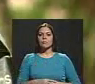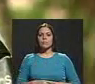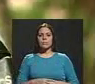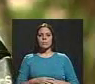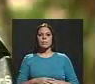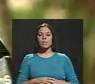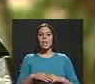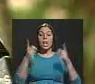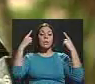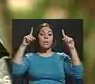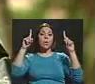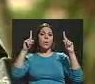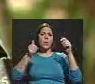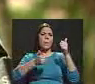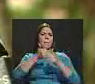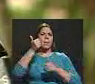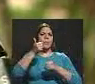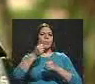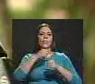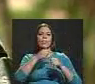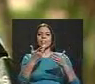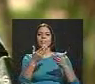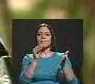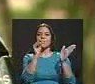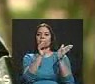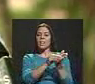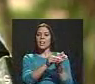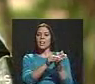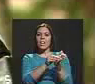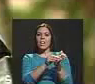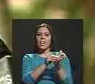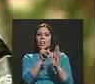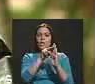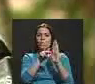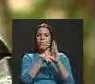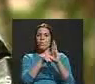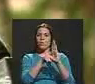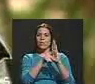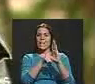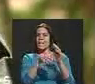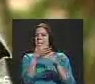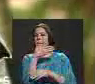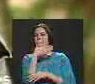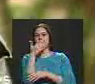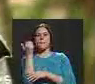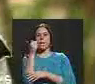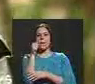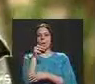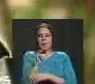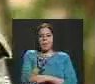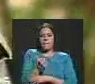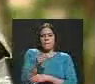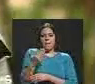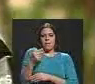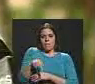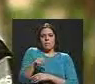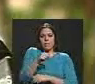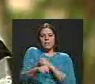que alcanzado es que fue calificado como el mejor en la en mayo de este año